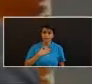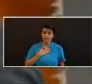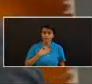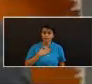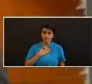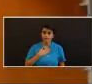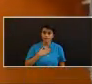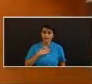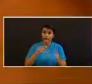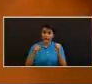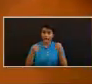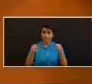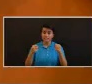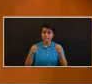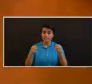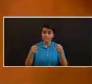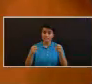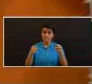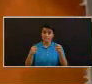Haz